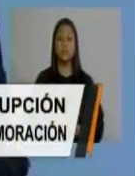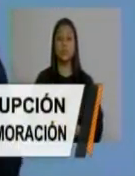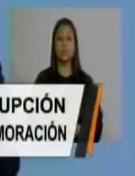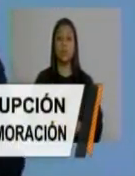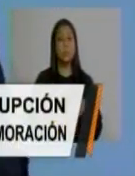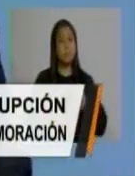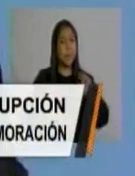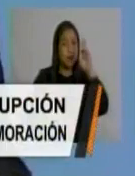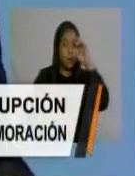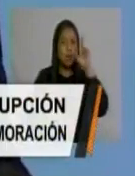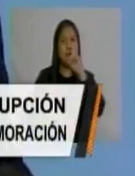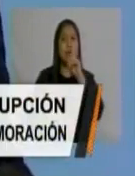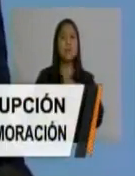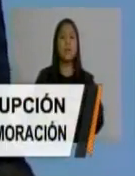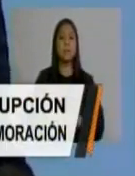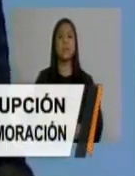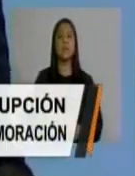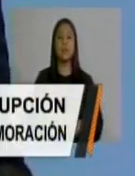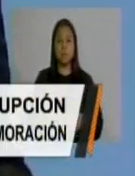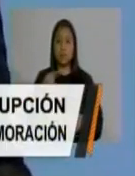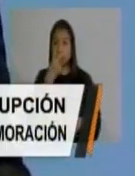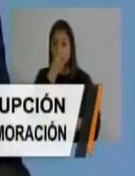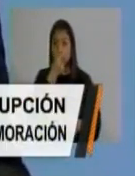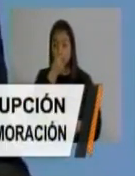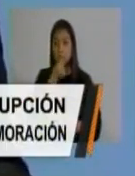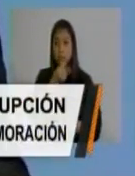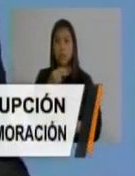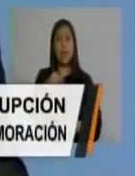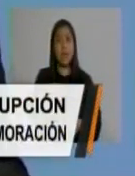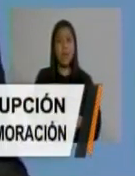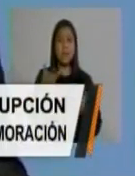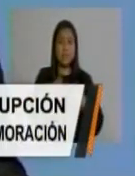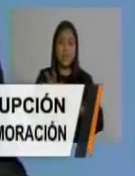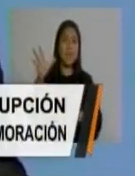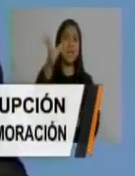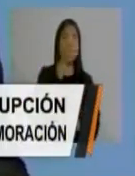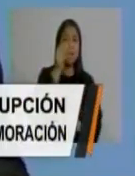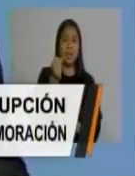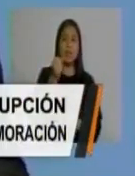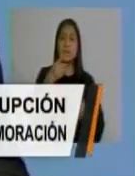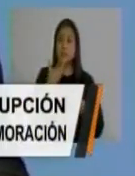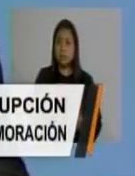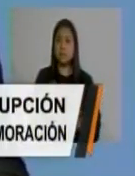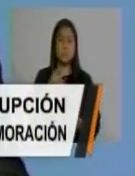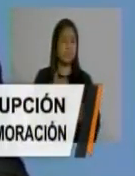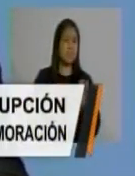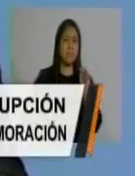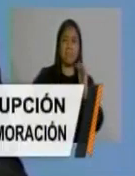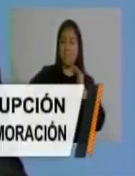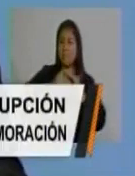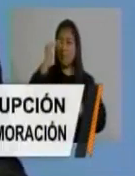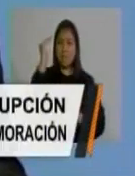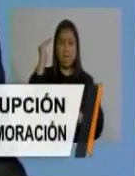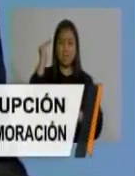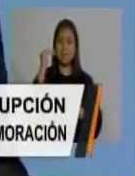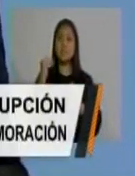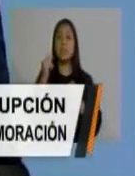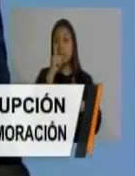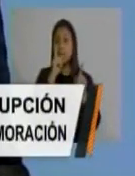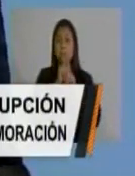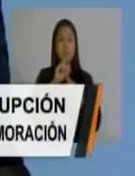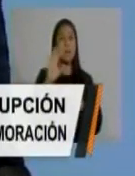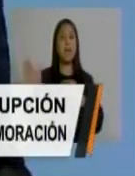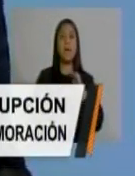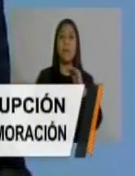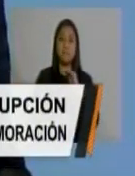Pero recordemos también que la corrupción ha alcanzado hasta los más altos y bajos niveles de